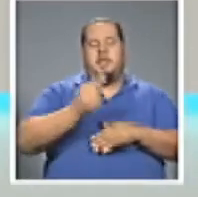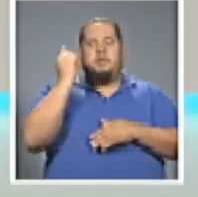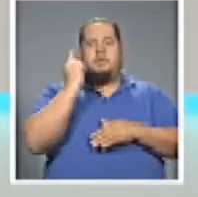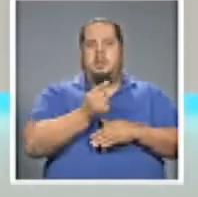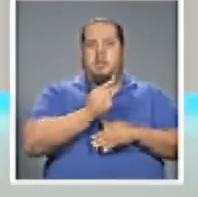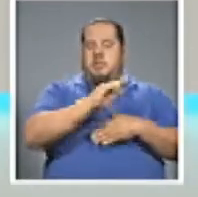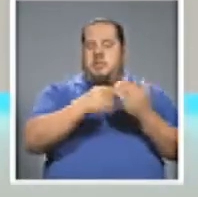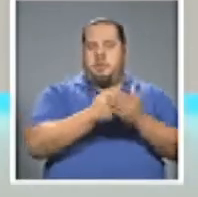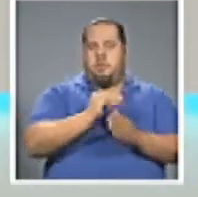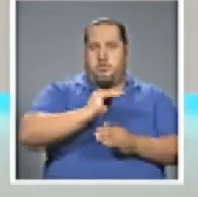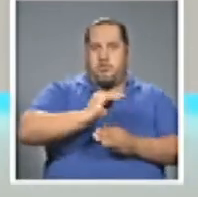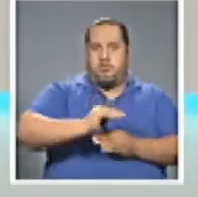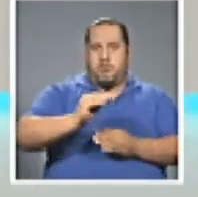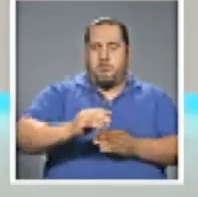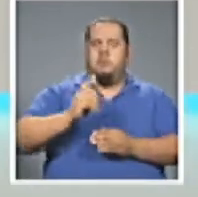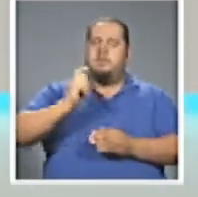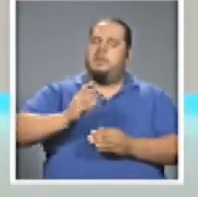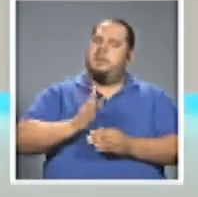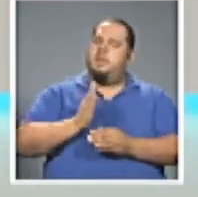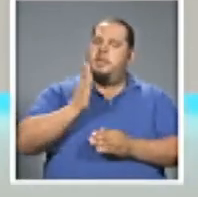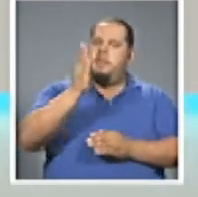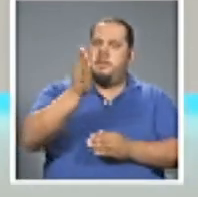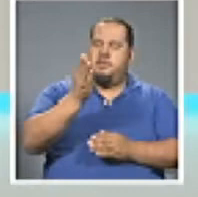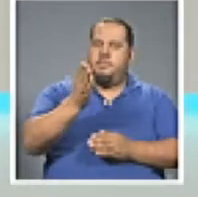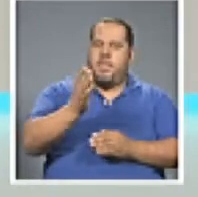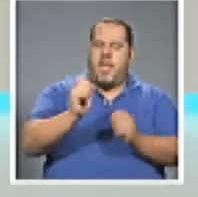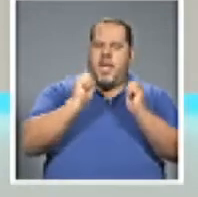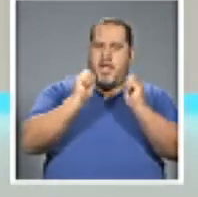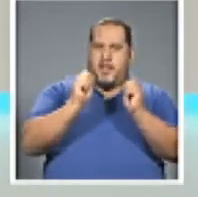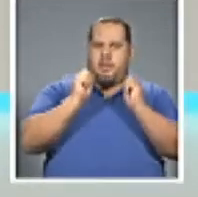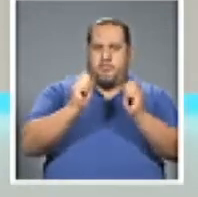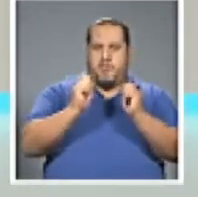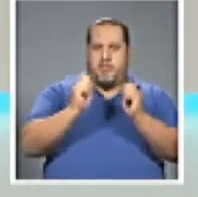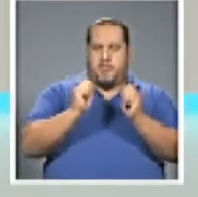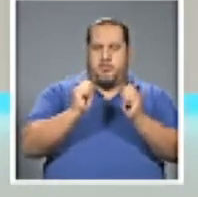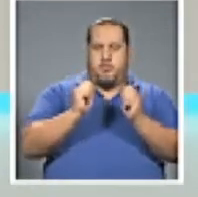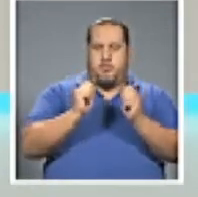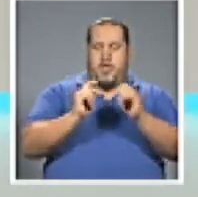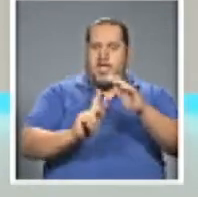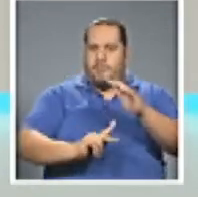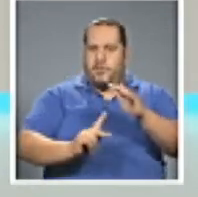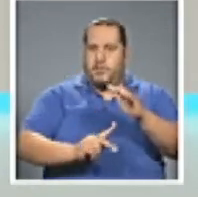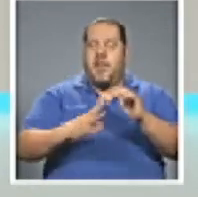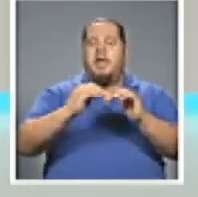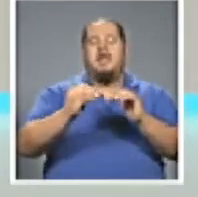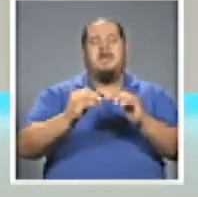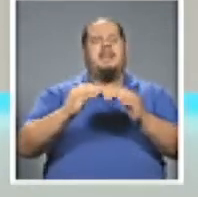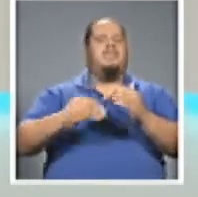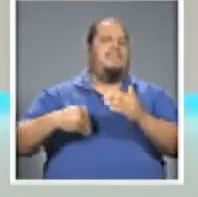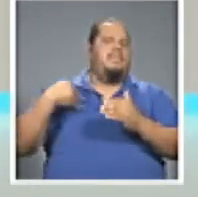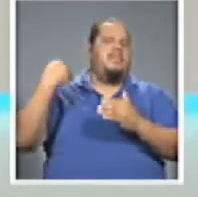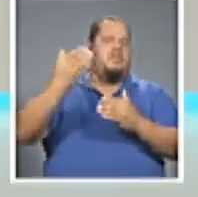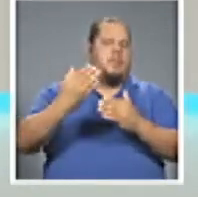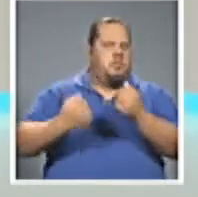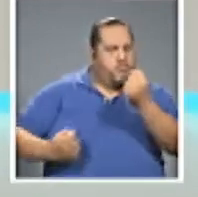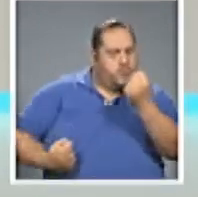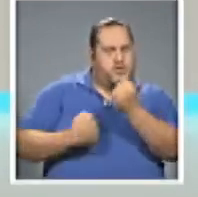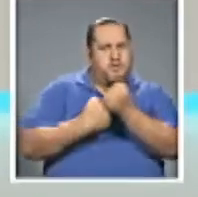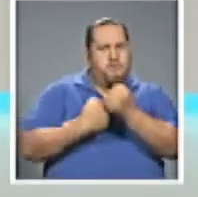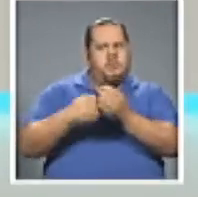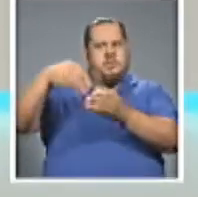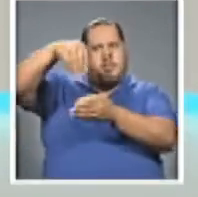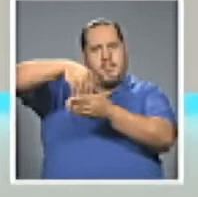los niños tienen que ir a la educación preescolar y adicionalmente un refuerzo de la